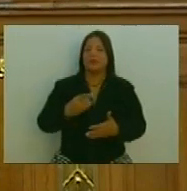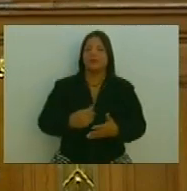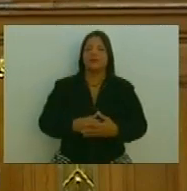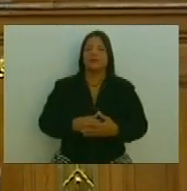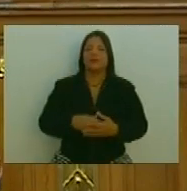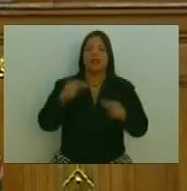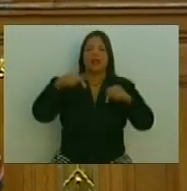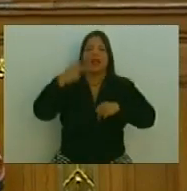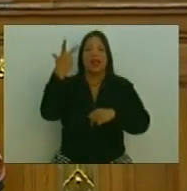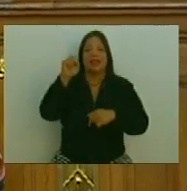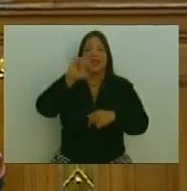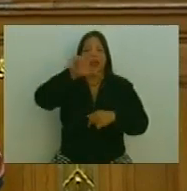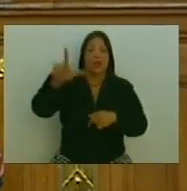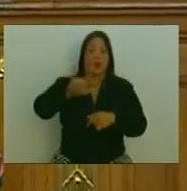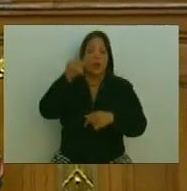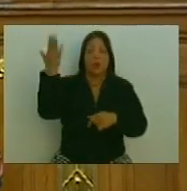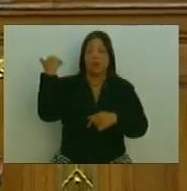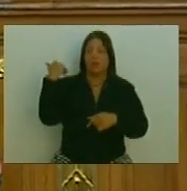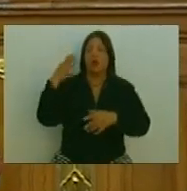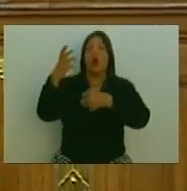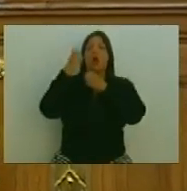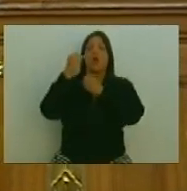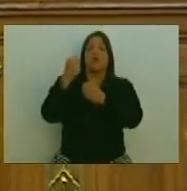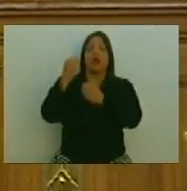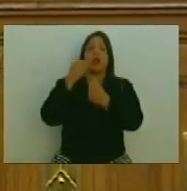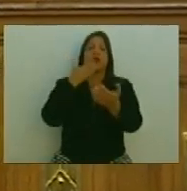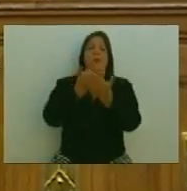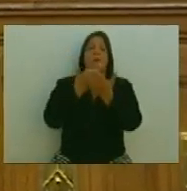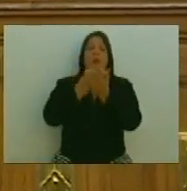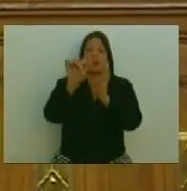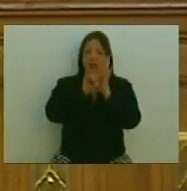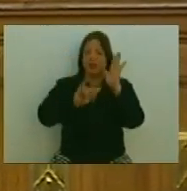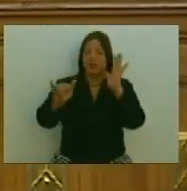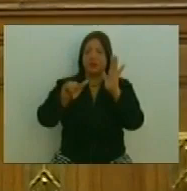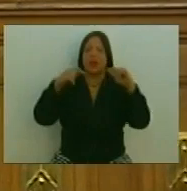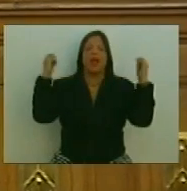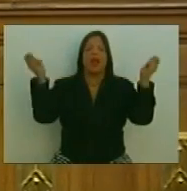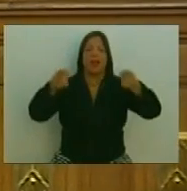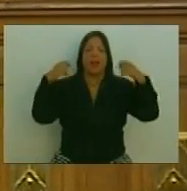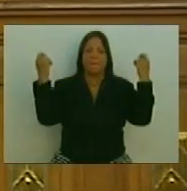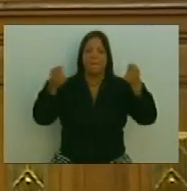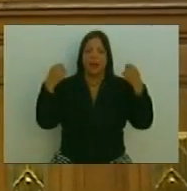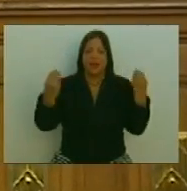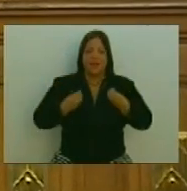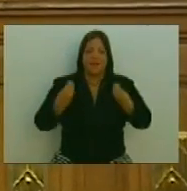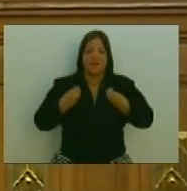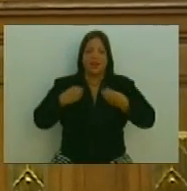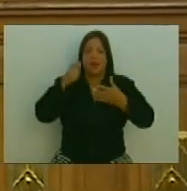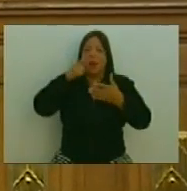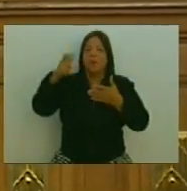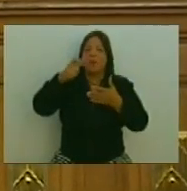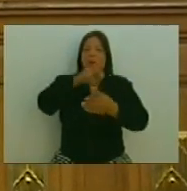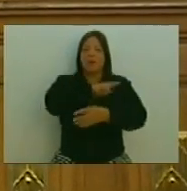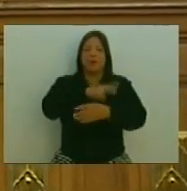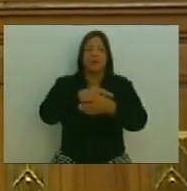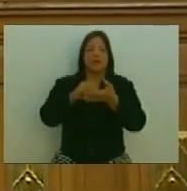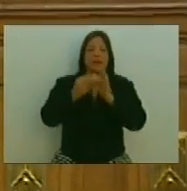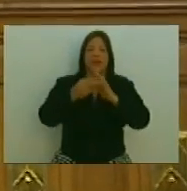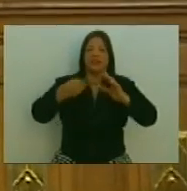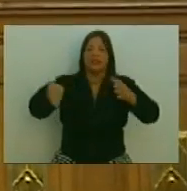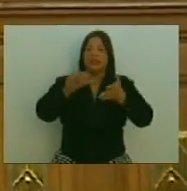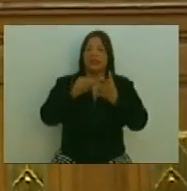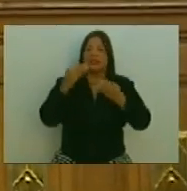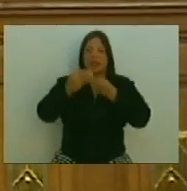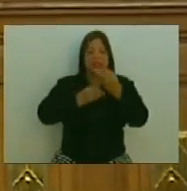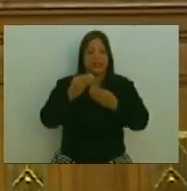el día 30 de julio confiaron en esta propuesta, en esa campaña aguerrida con ese pueblo bravío que hicimos y